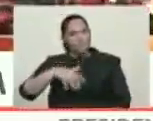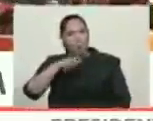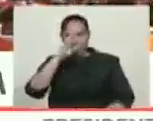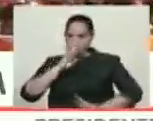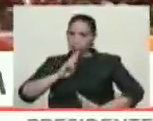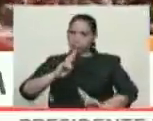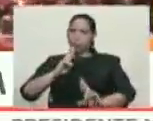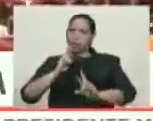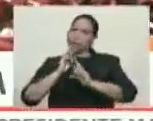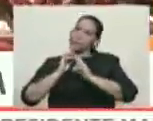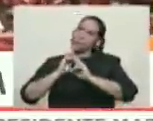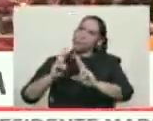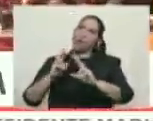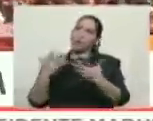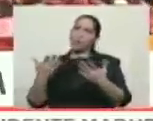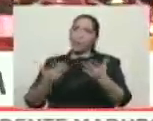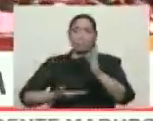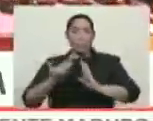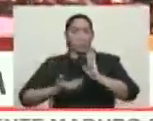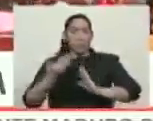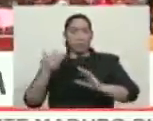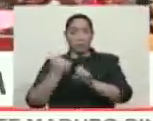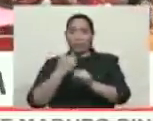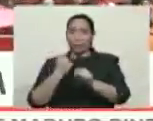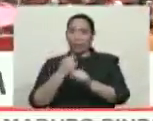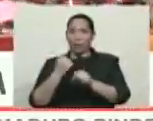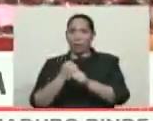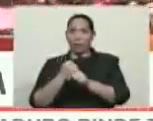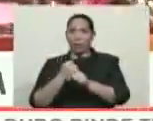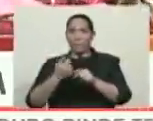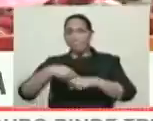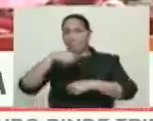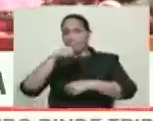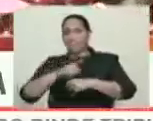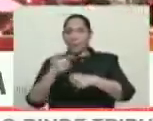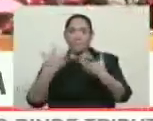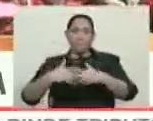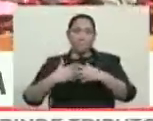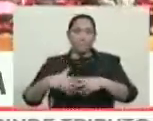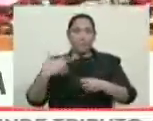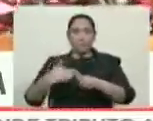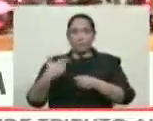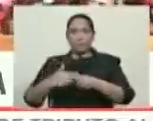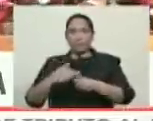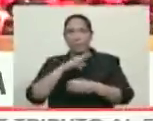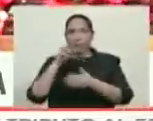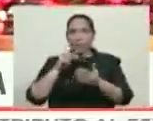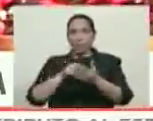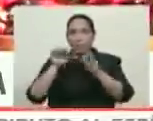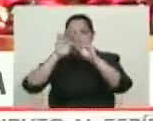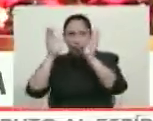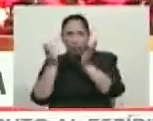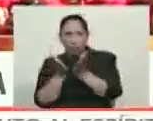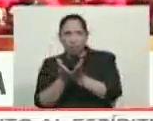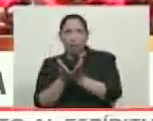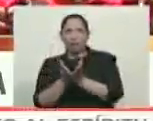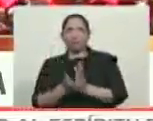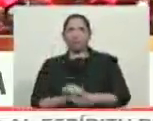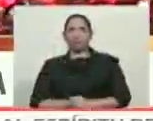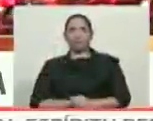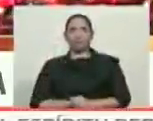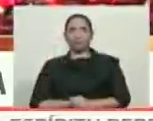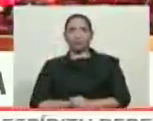respete. Una respuesta contundente la que ha dado la clase obrera de la principal industria nacional y una de las principales a nivel mundial, tomando en cuenta esas